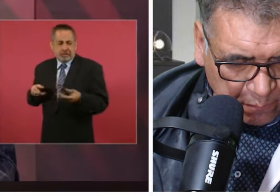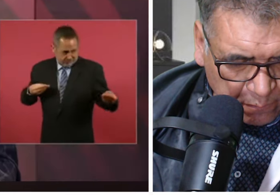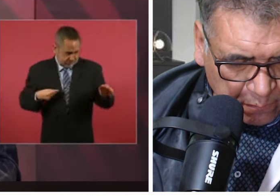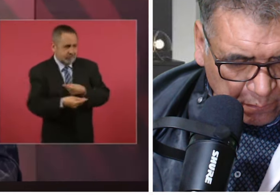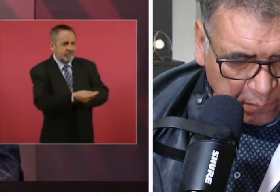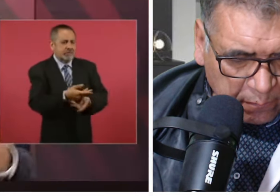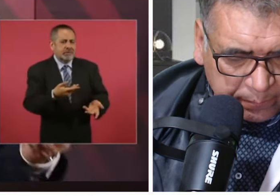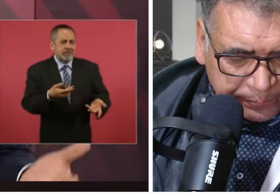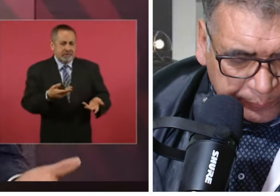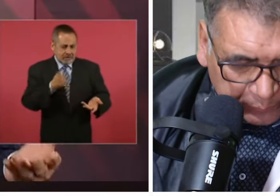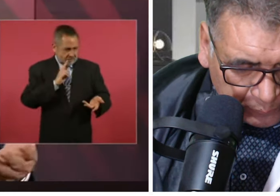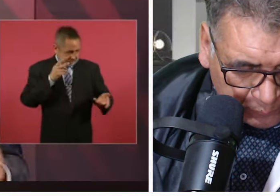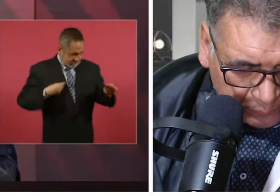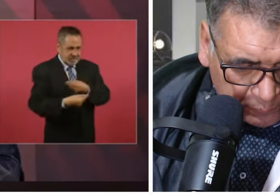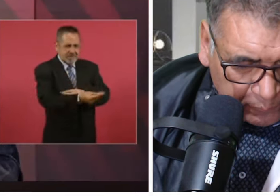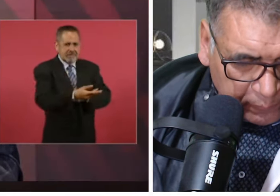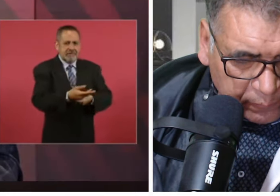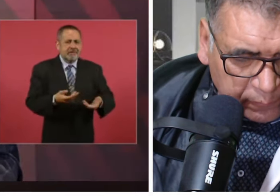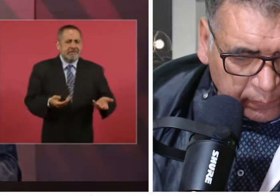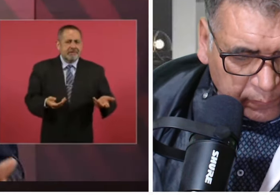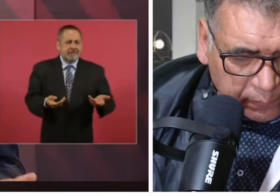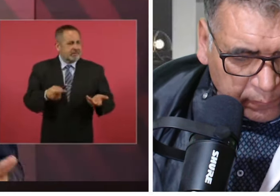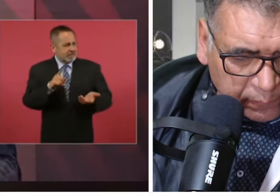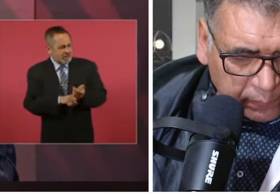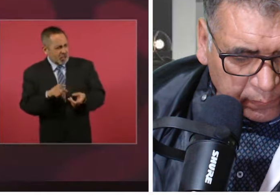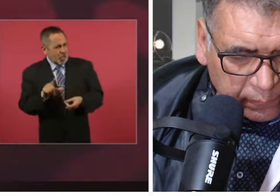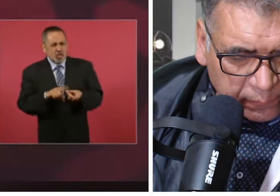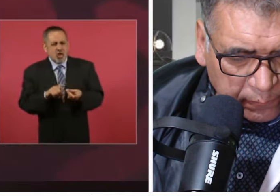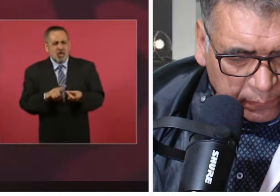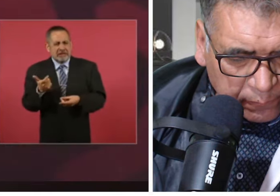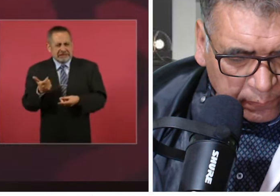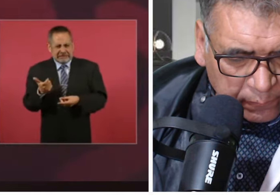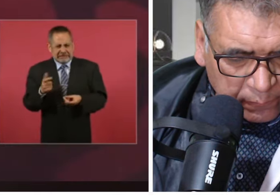Entonces la idea es saber de dónde salió ese dinero